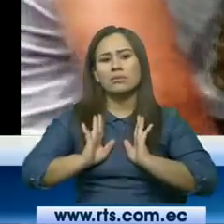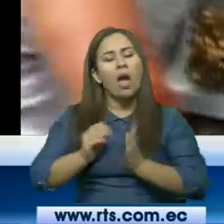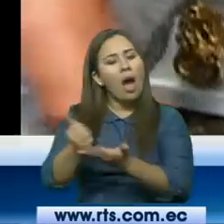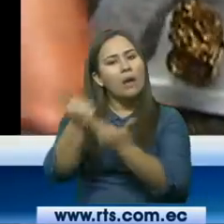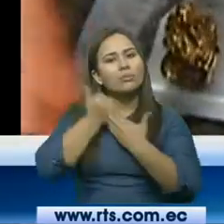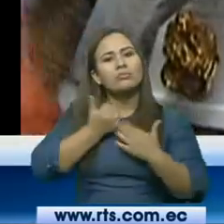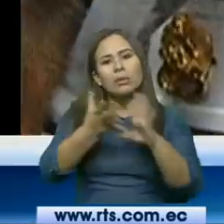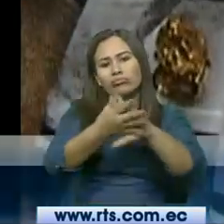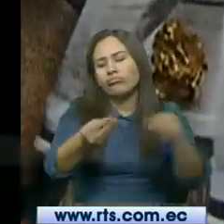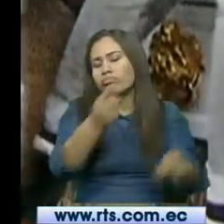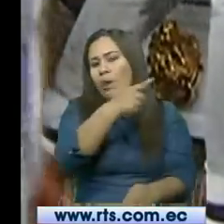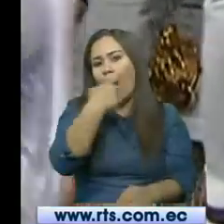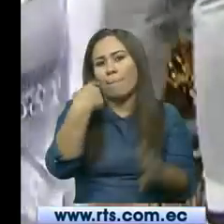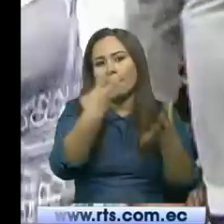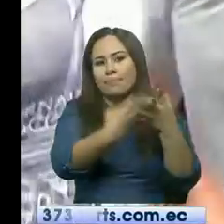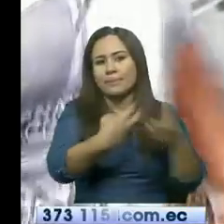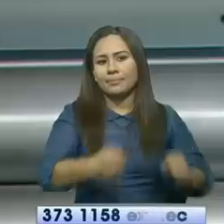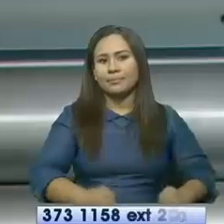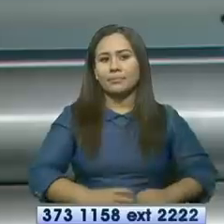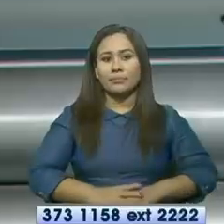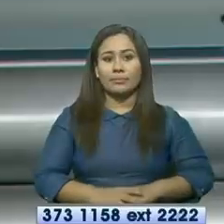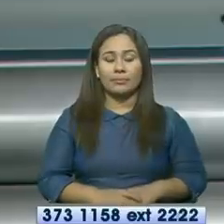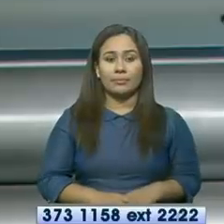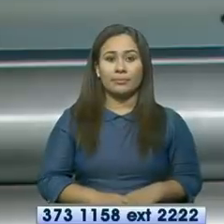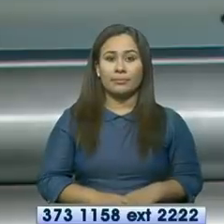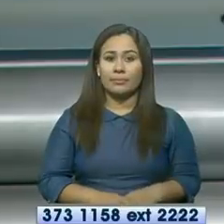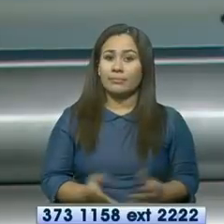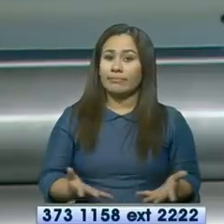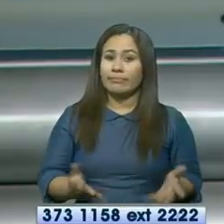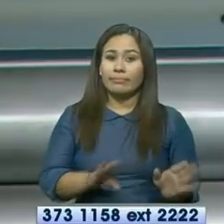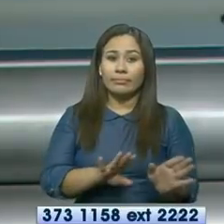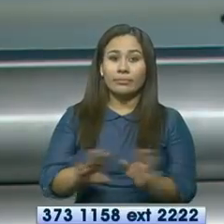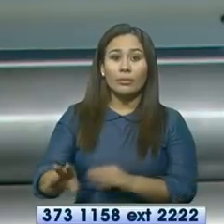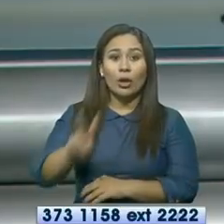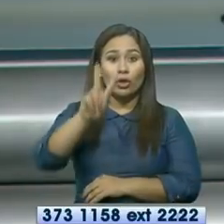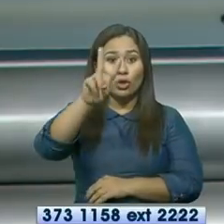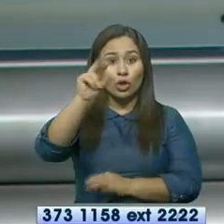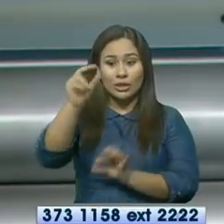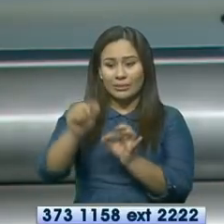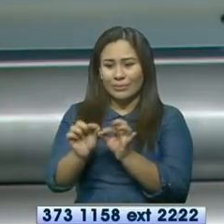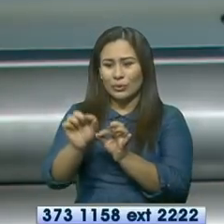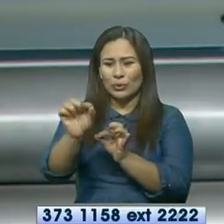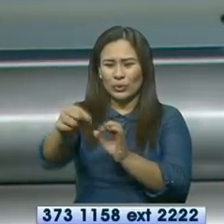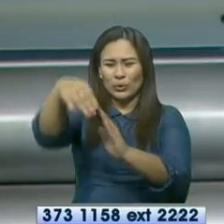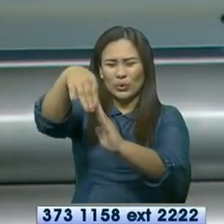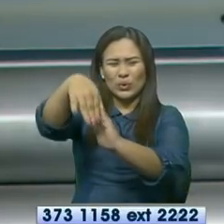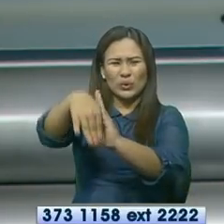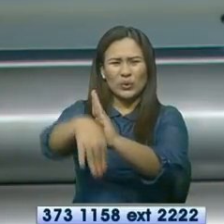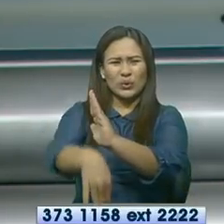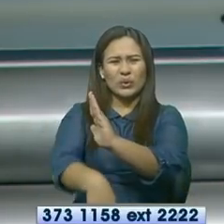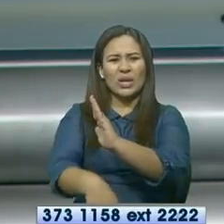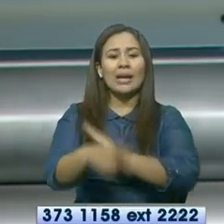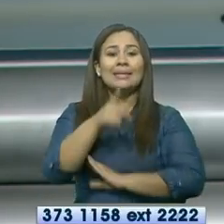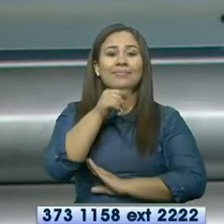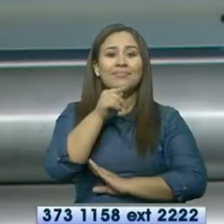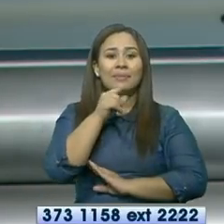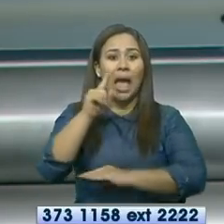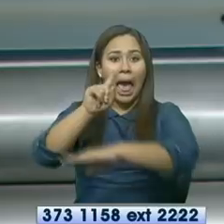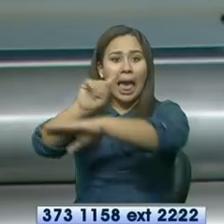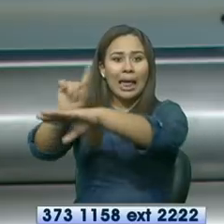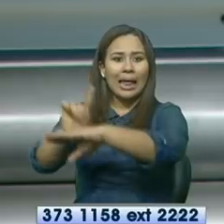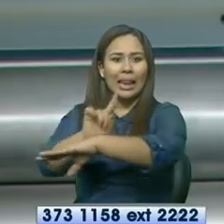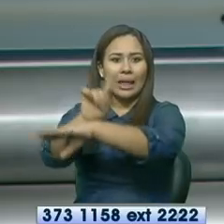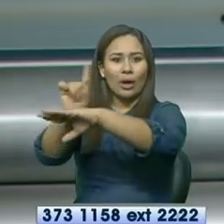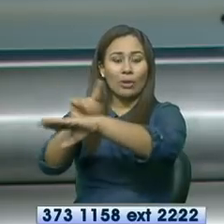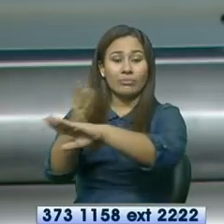adriana peralta a 200 metros de profundidad estaría sumergido en helicóptero